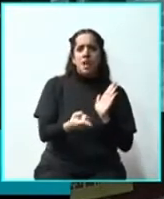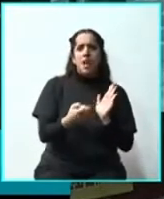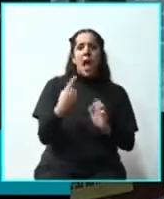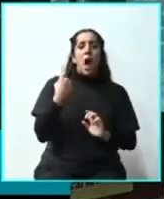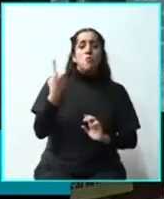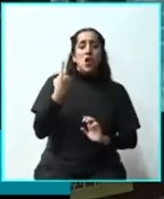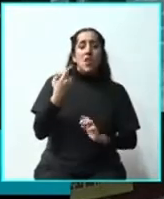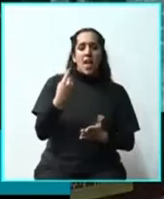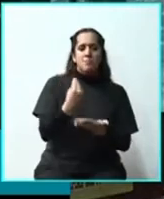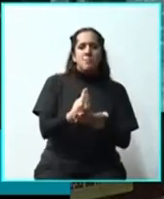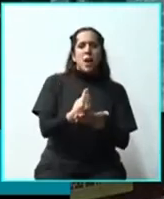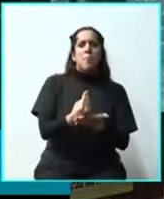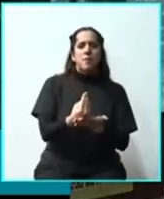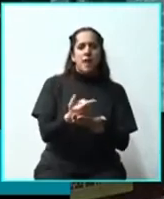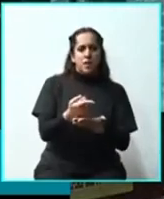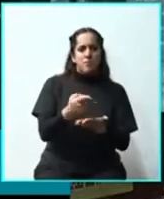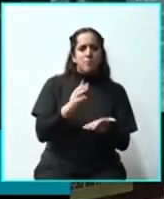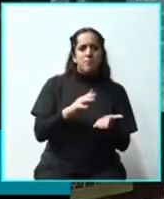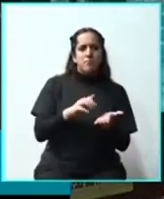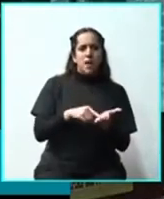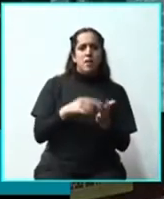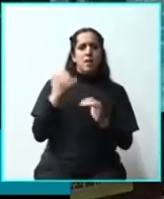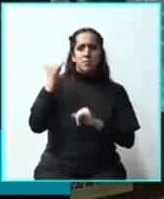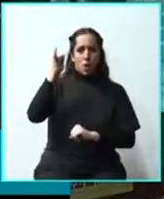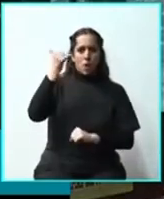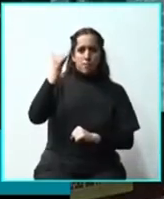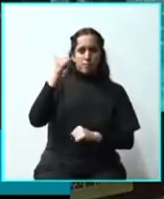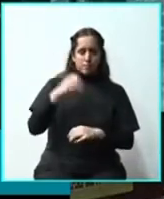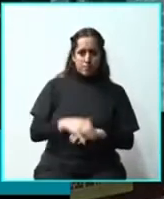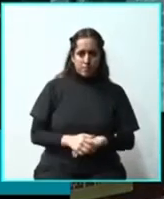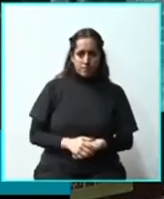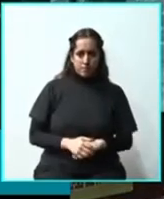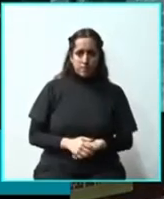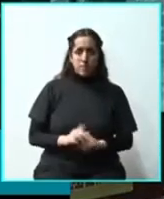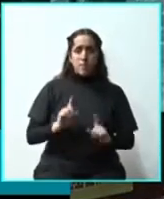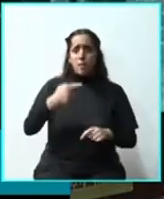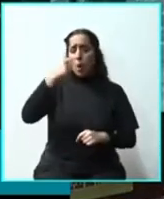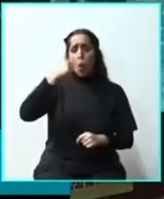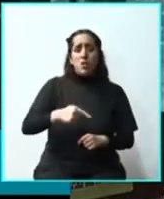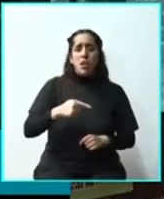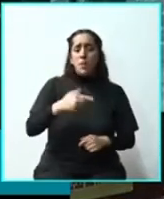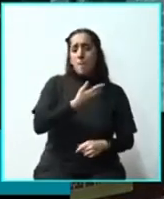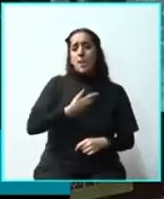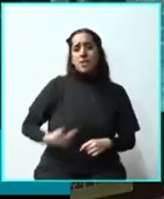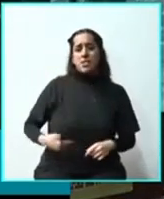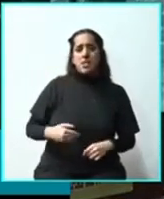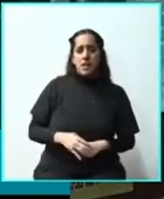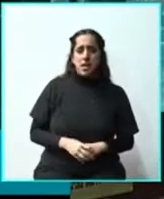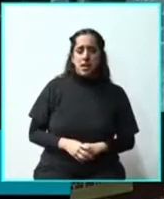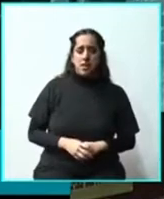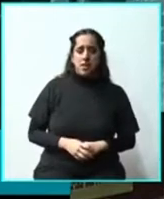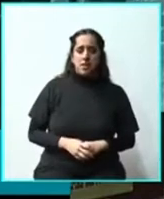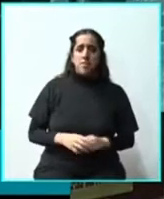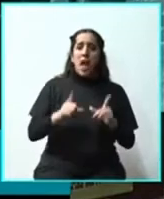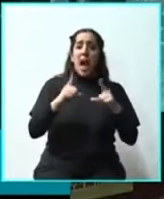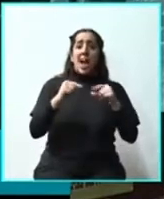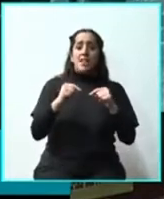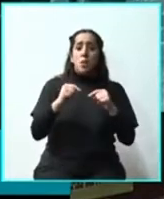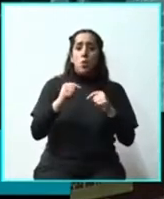a cargo del respectivo procedimiento. Por último, señor Presidente, en el